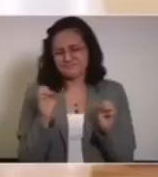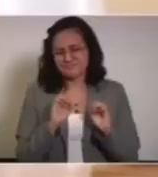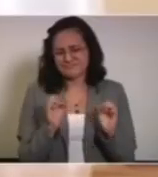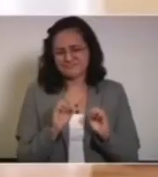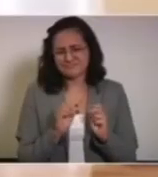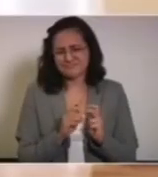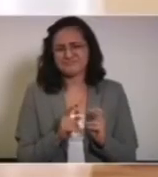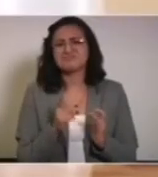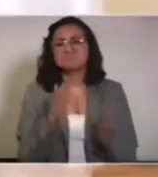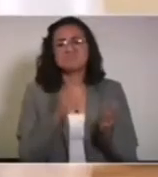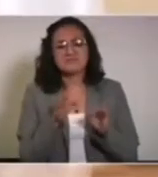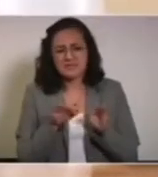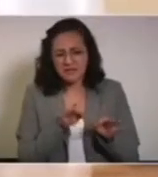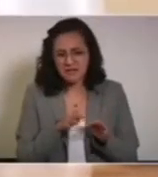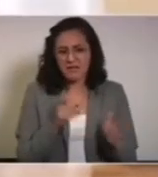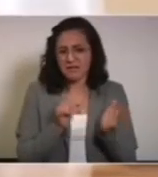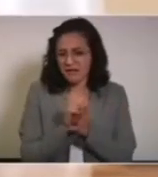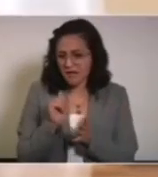existentes